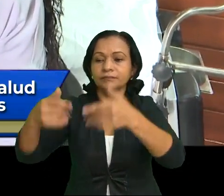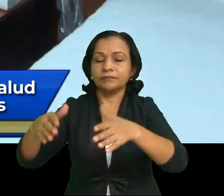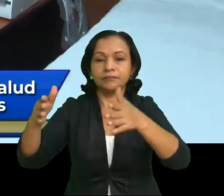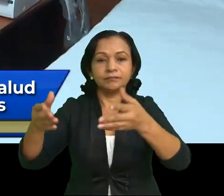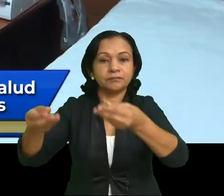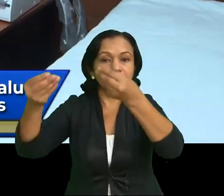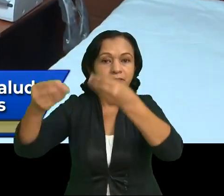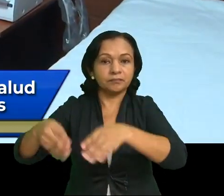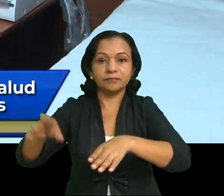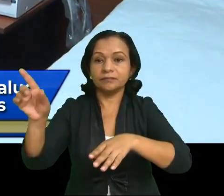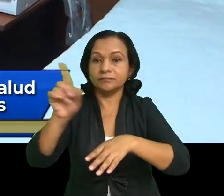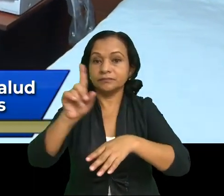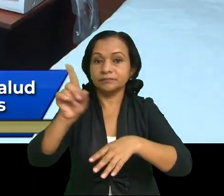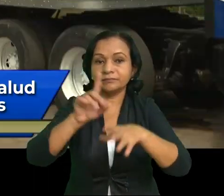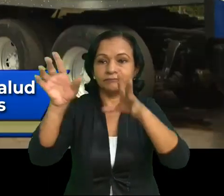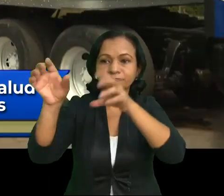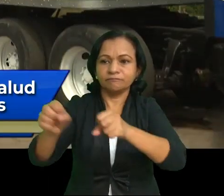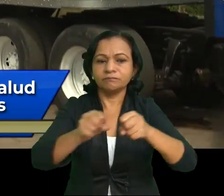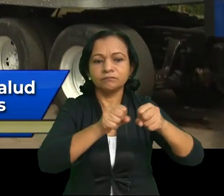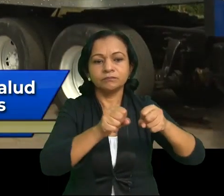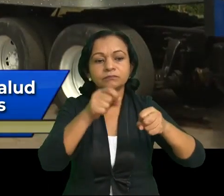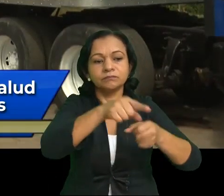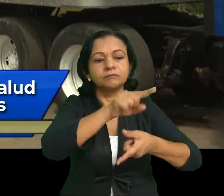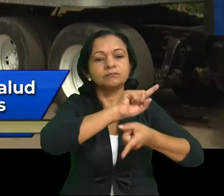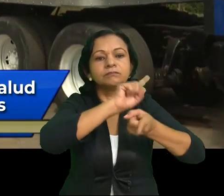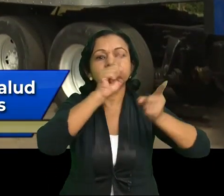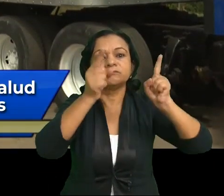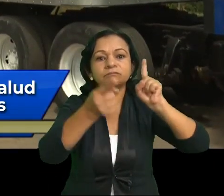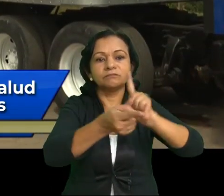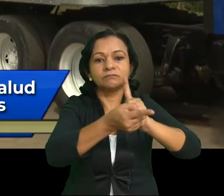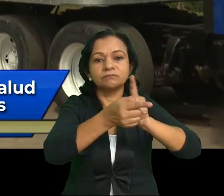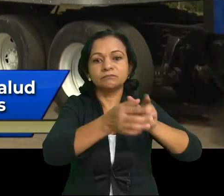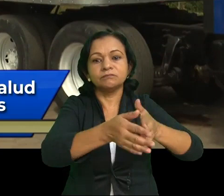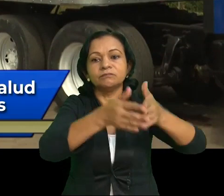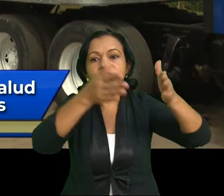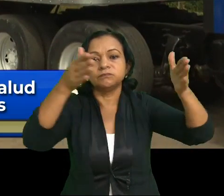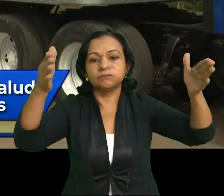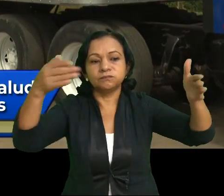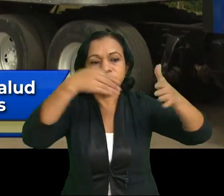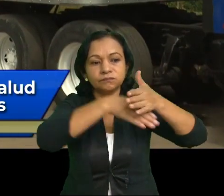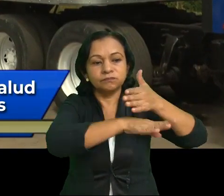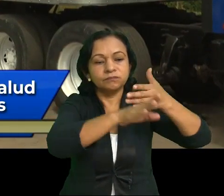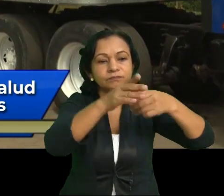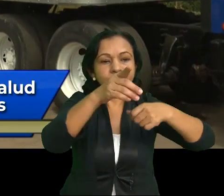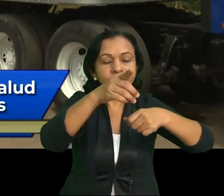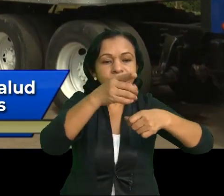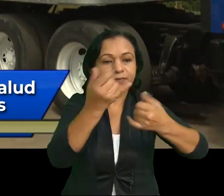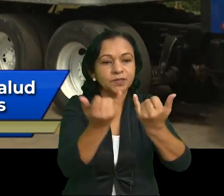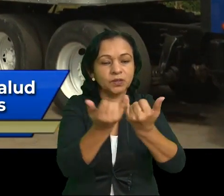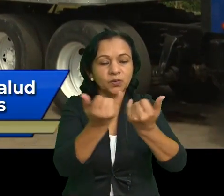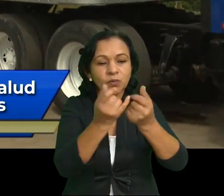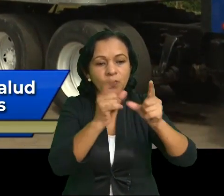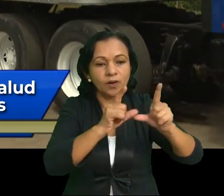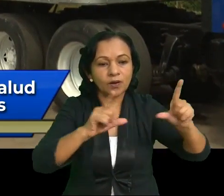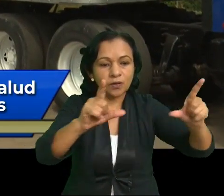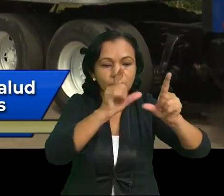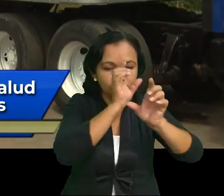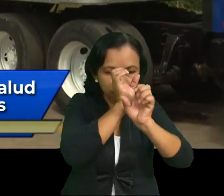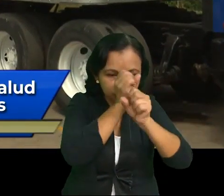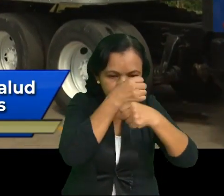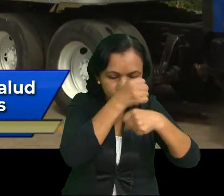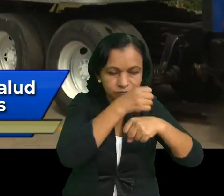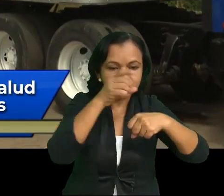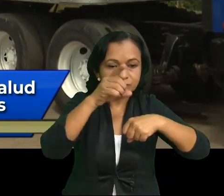que a través de este tipo de transporte habilitarse para dar las consultas y tener también medio diagnóstico del médico o del